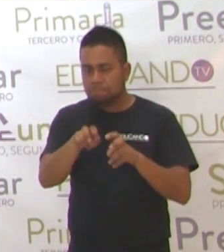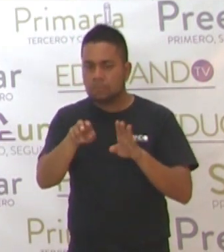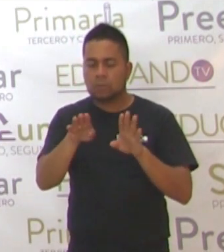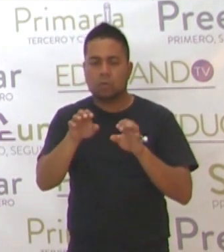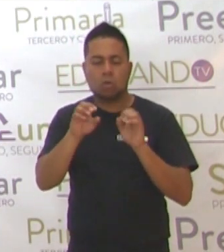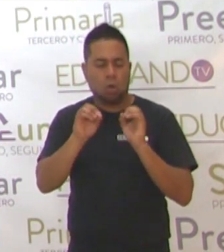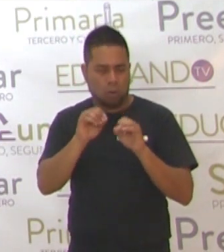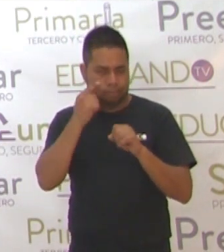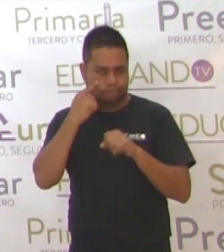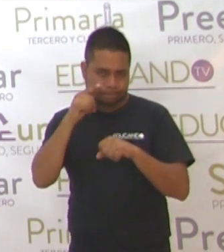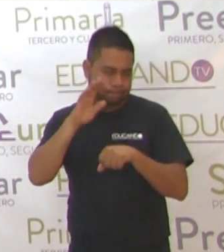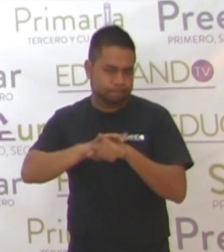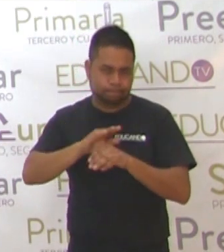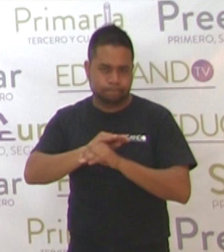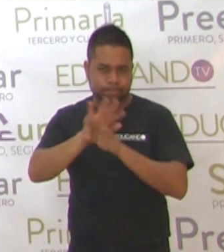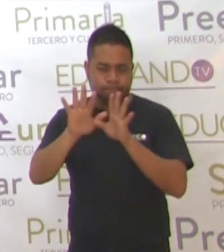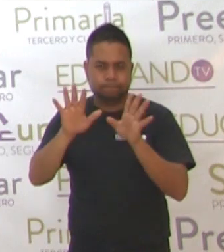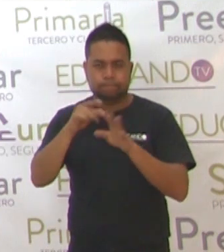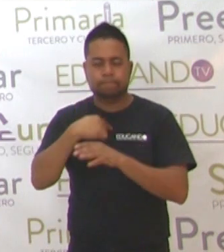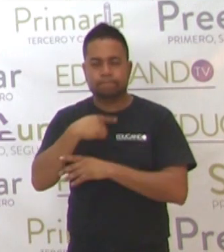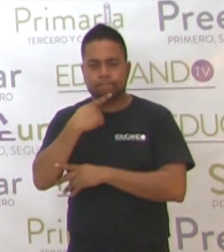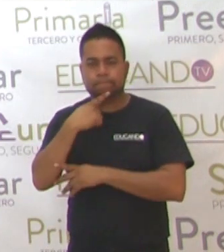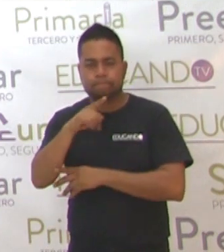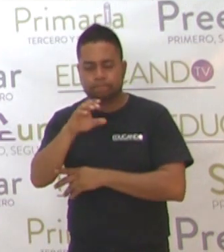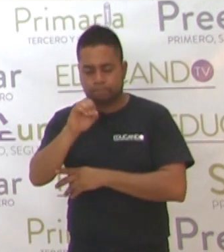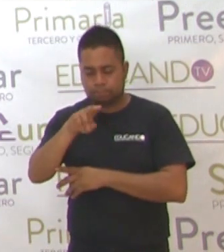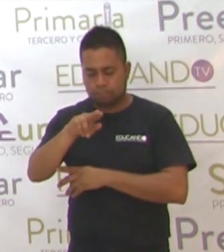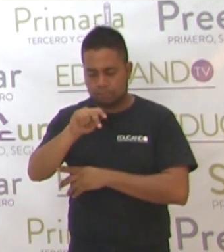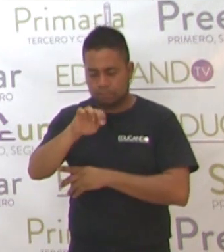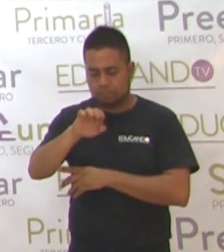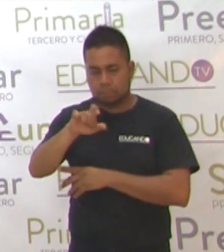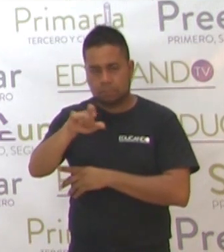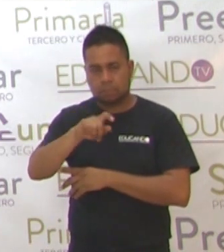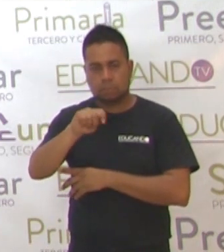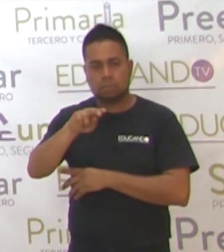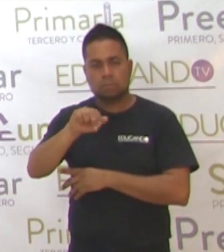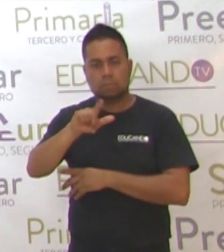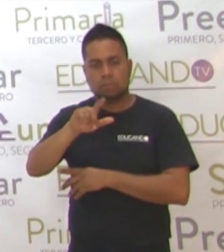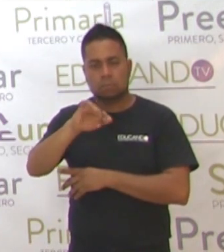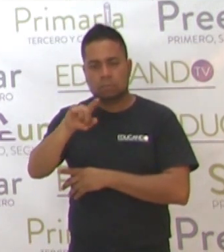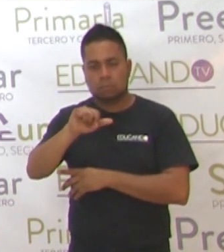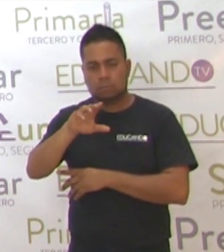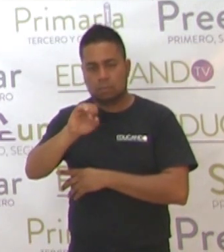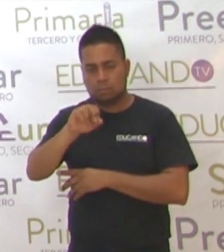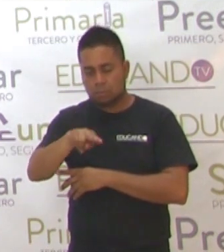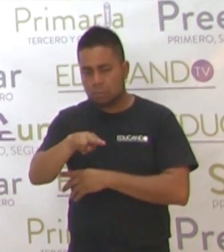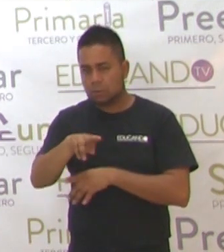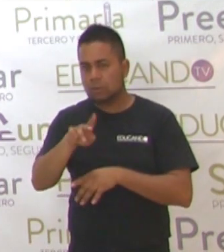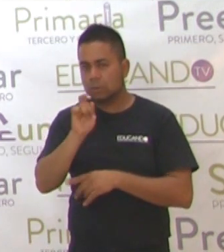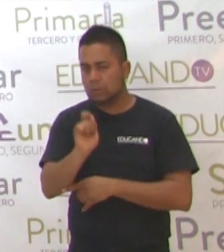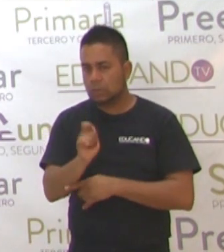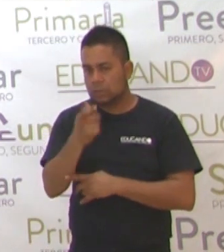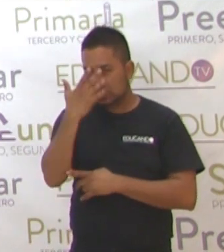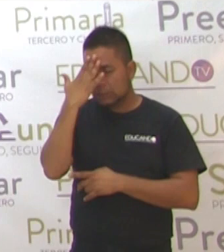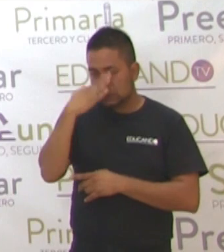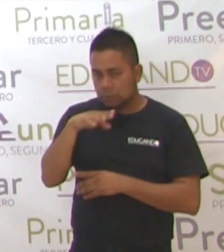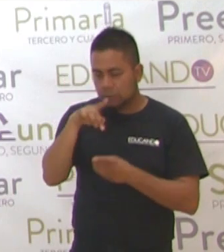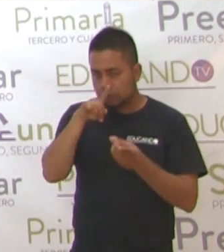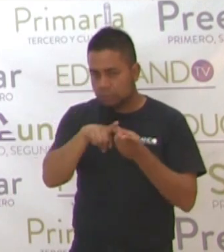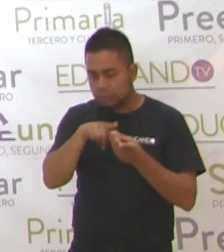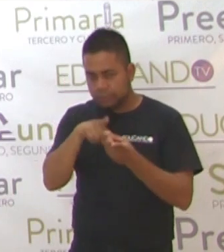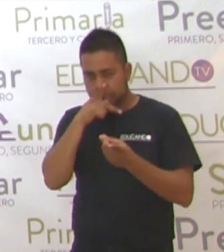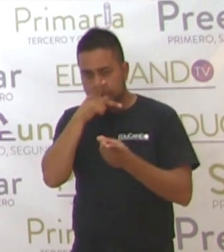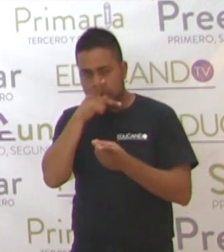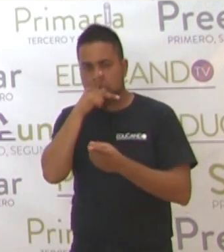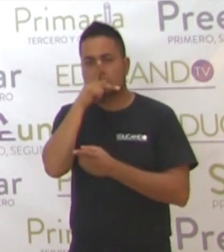entender oa qué me refiero cuando digo la palabra contextualización a saber en dónde está ubicada